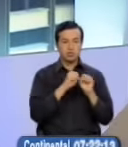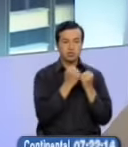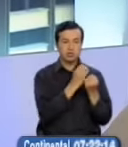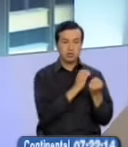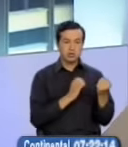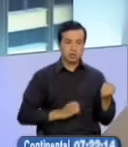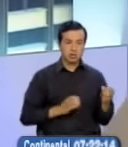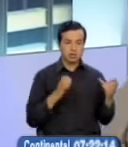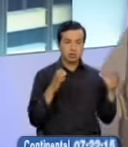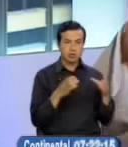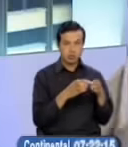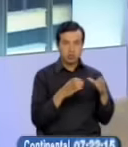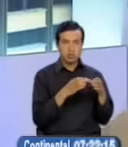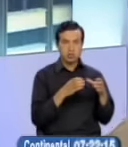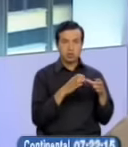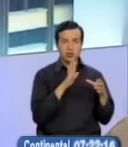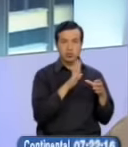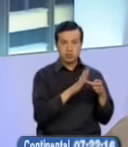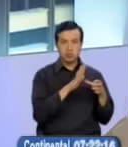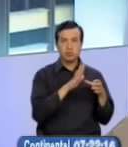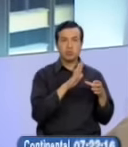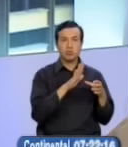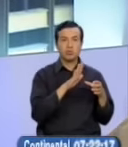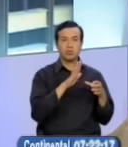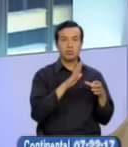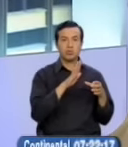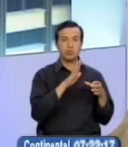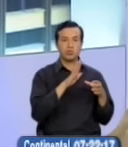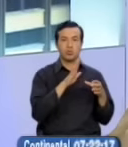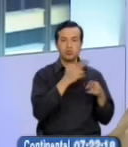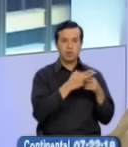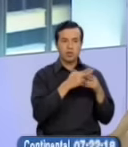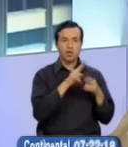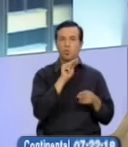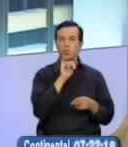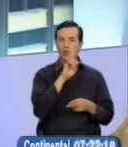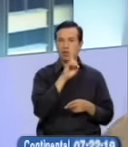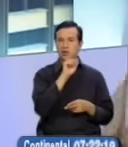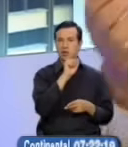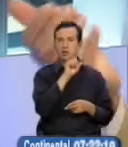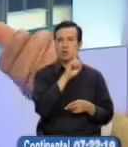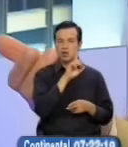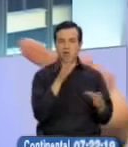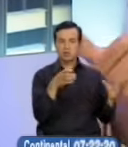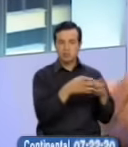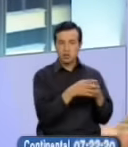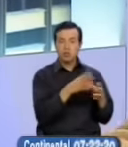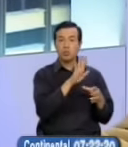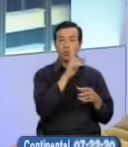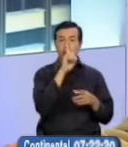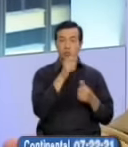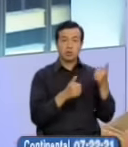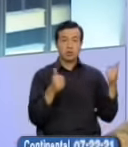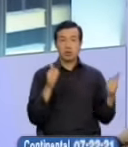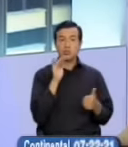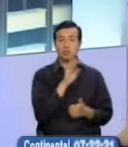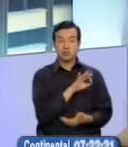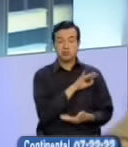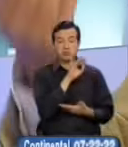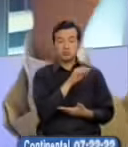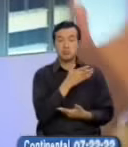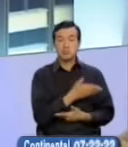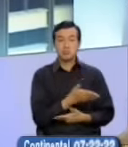más precisamente que el frente al cual pertenece, llamado Unidad, tenga una candidata de su